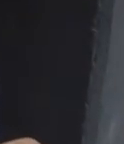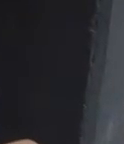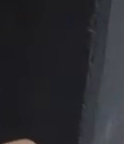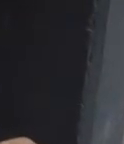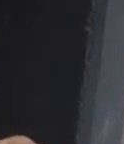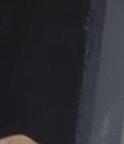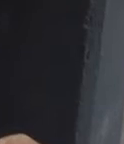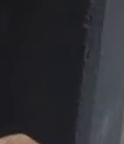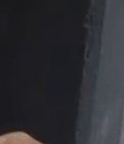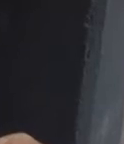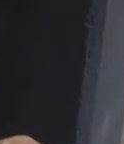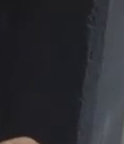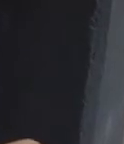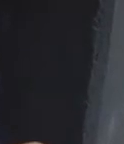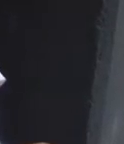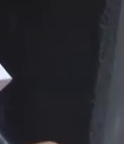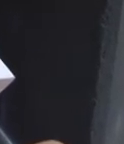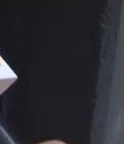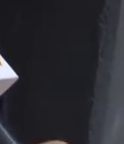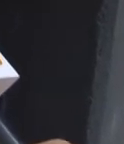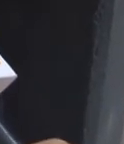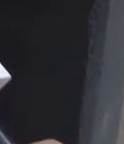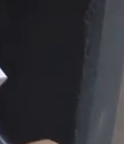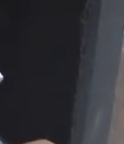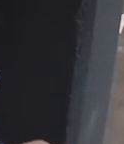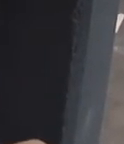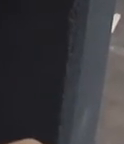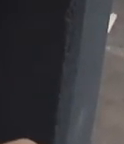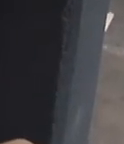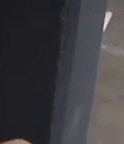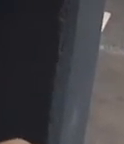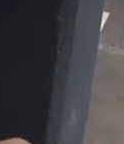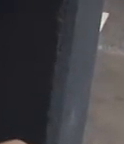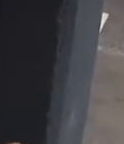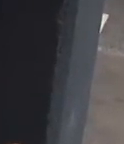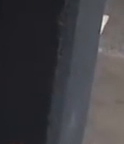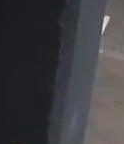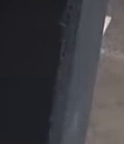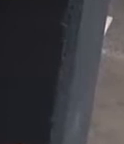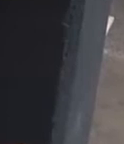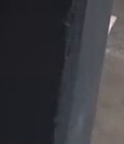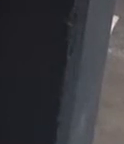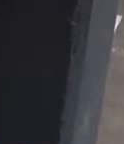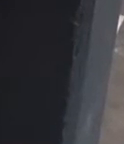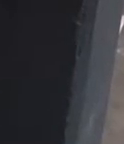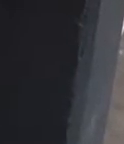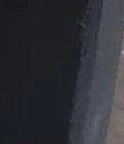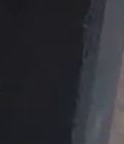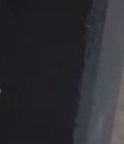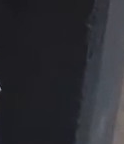la verdad muy bien como que partidos políticos pero sí me parece que a nivel de la casi hace falta como una